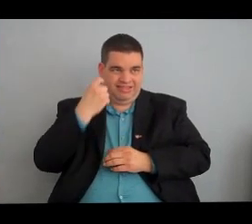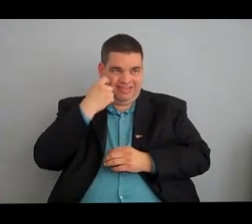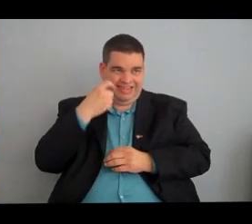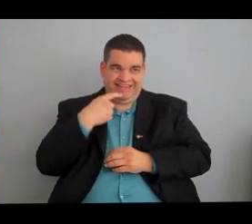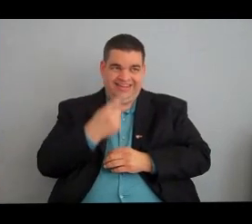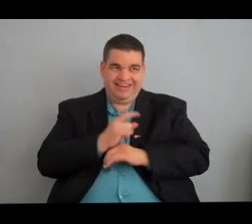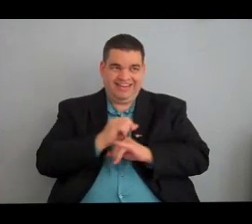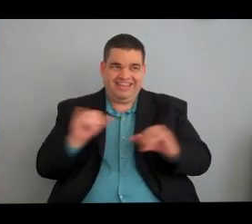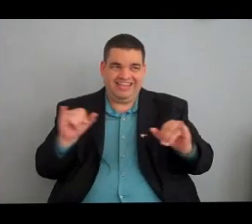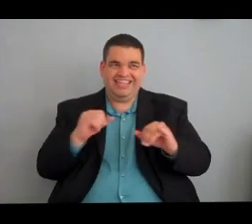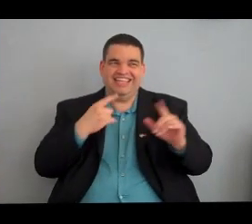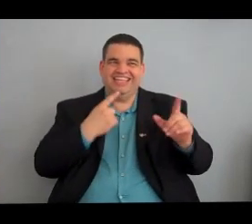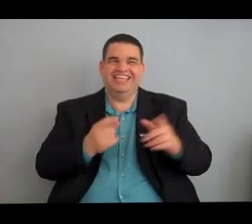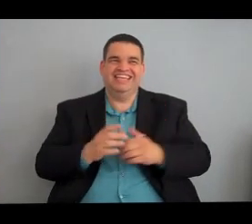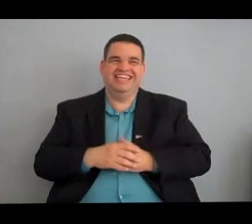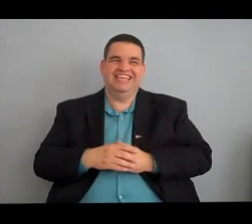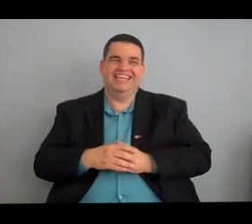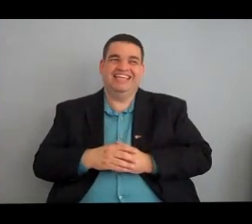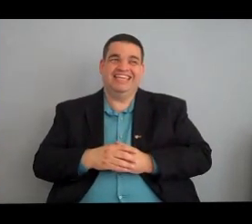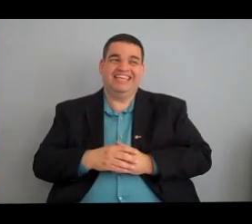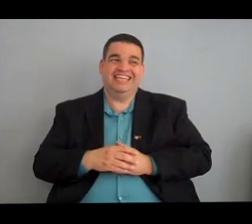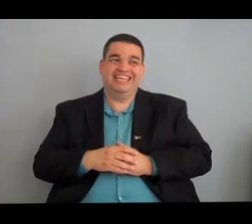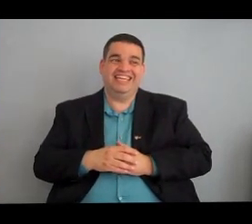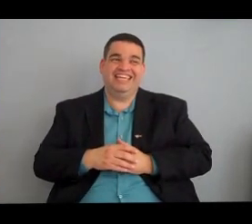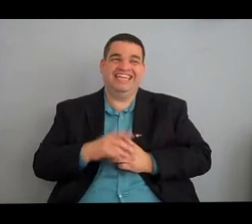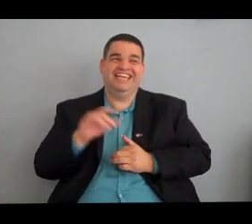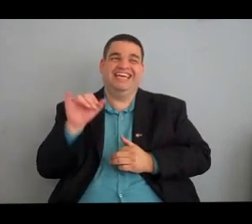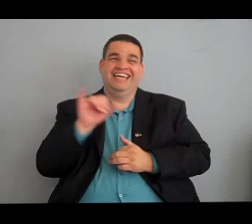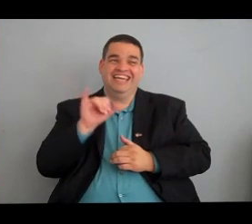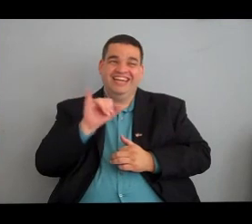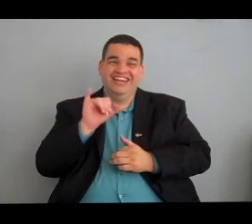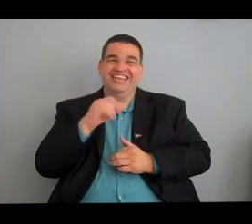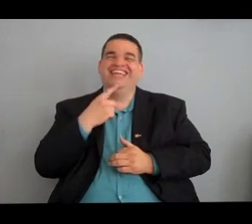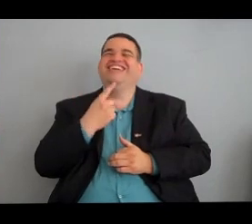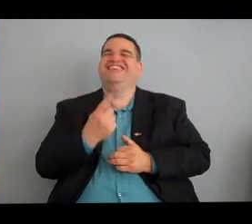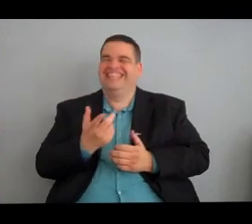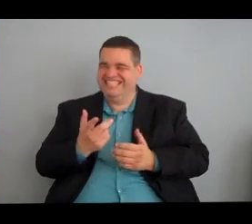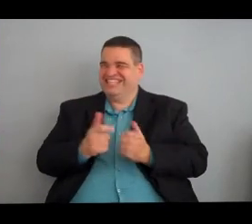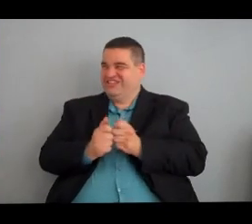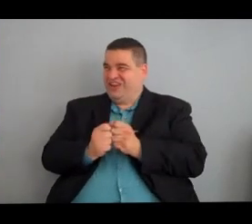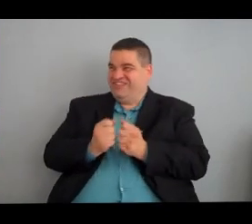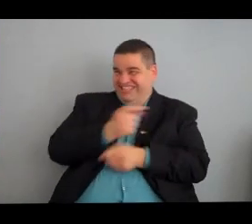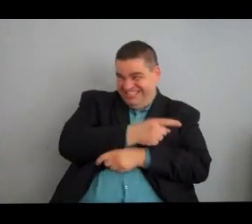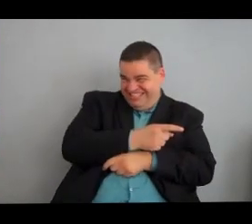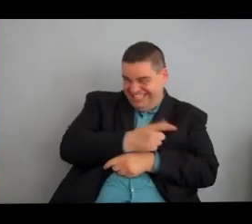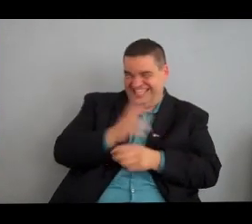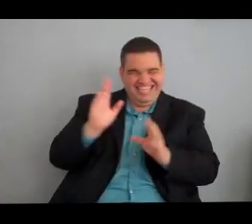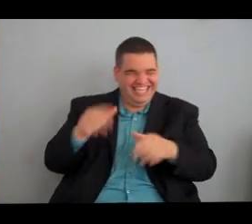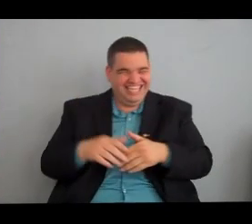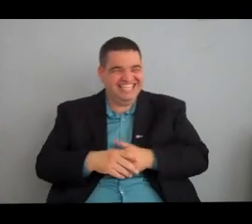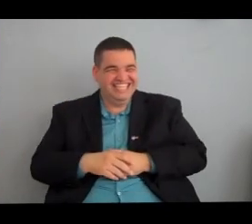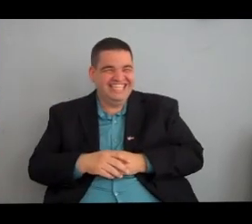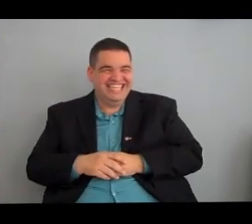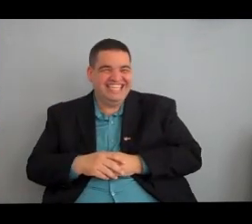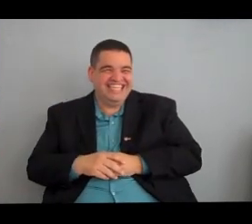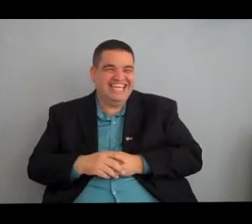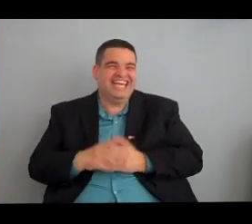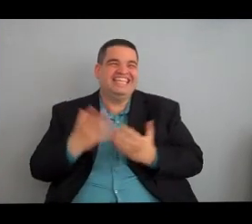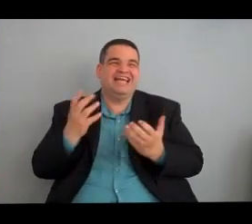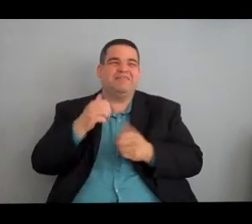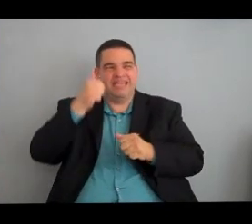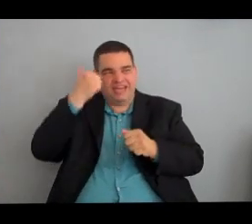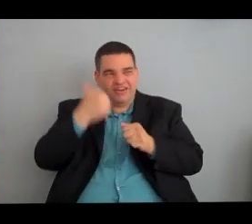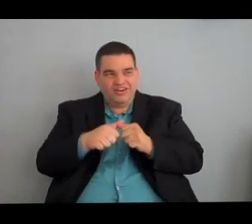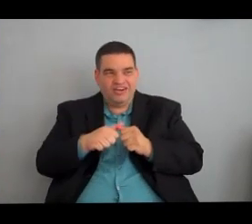okay. Exactamente, igualito lo iba a decir. Sí, es que... Pero también les iba... Como me lo texteaste. Claro, pero claro, es parte del libreto. No, es broma. No, pero también recordarles